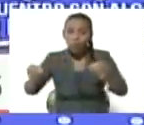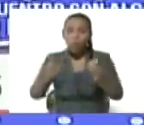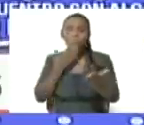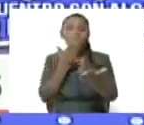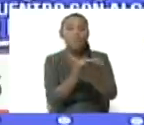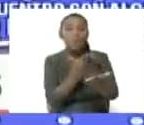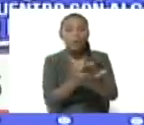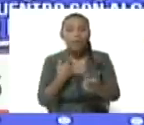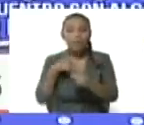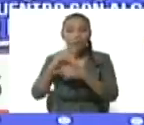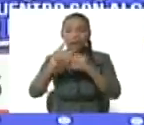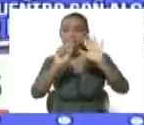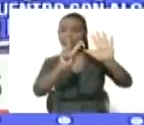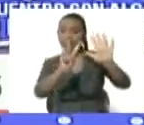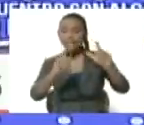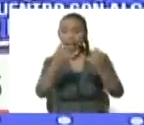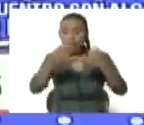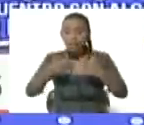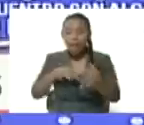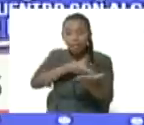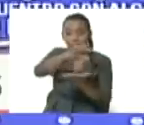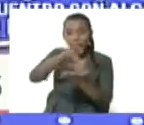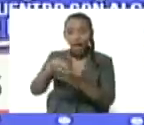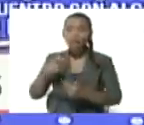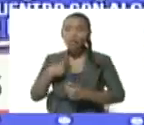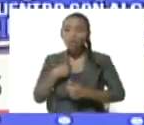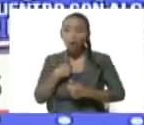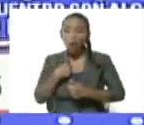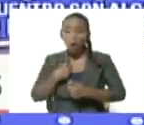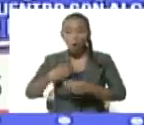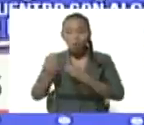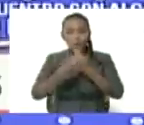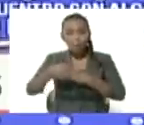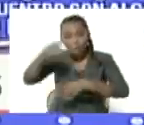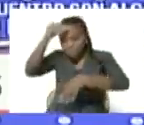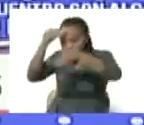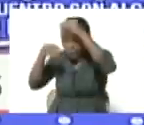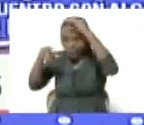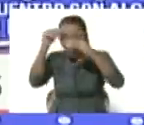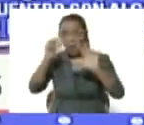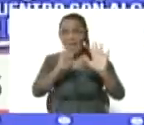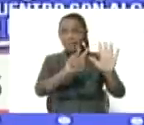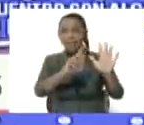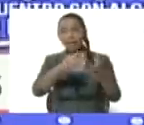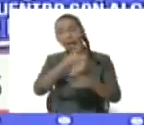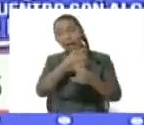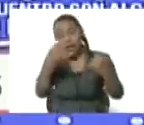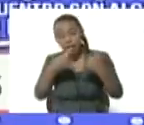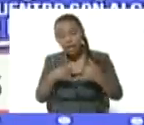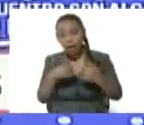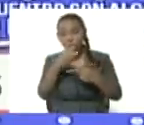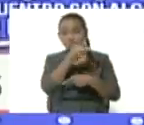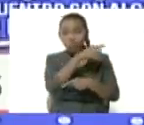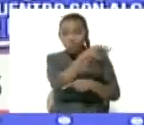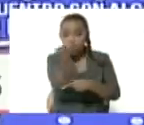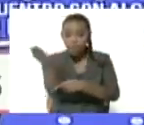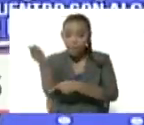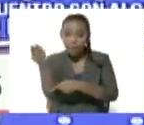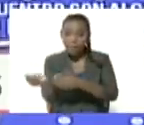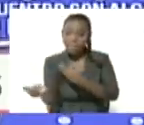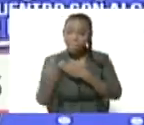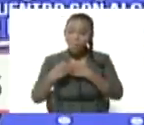propuestas de las siete líneas estratégicas. Yo alimenté mis siete líneas estratégicas de las propuestas que ustedes mandaron y